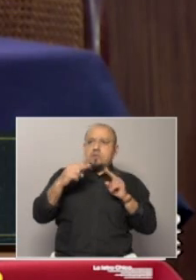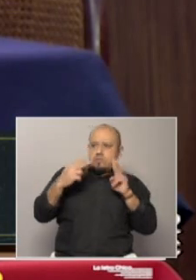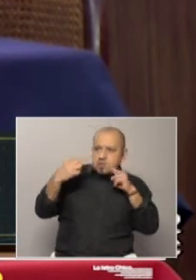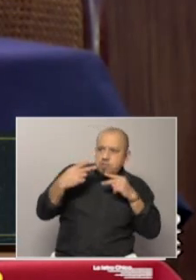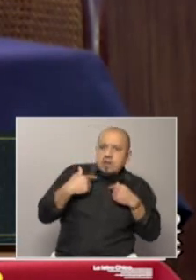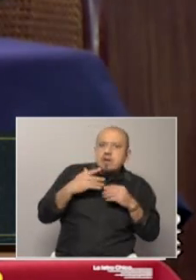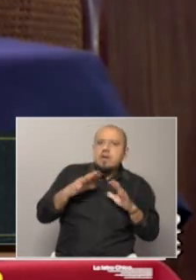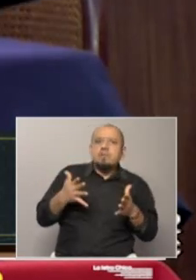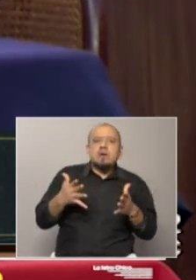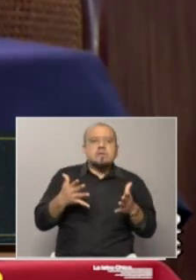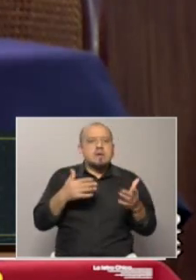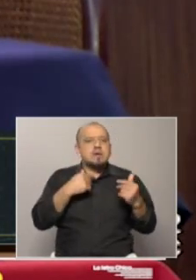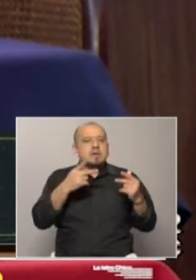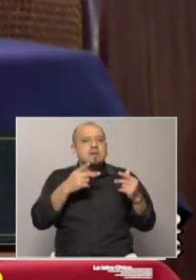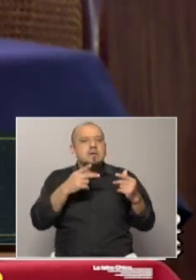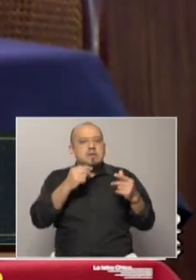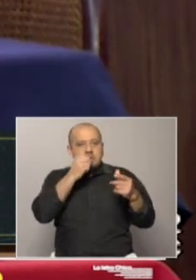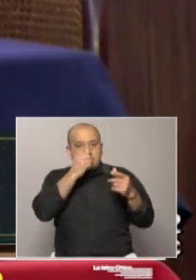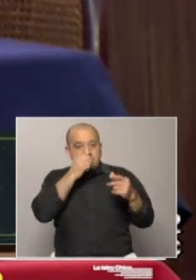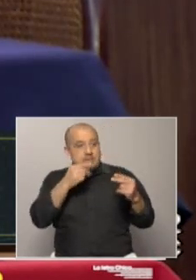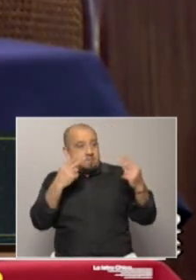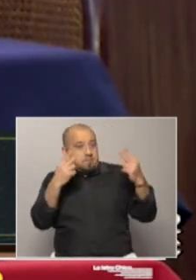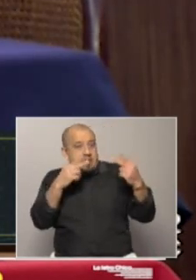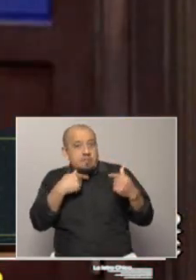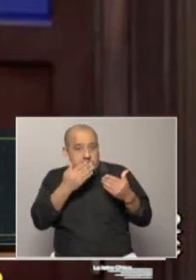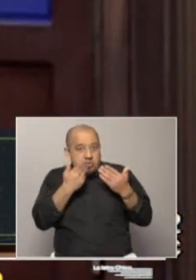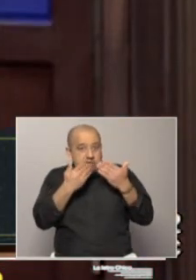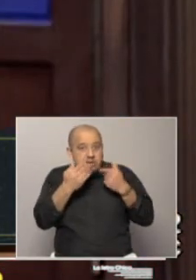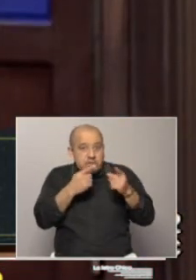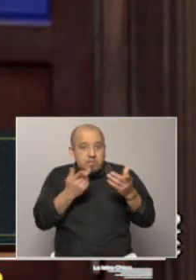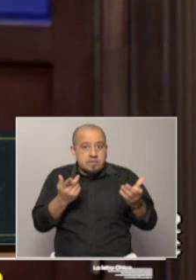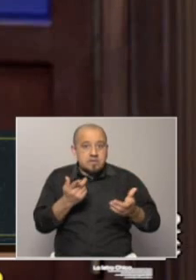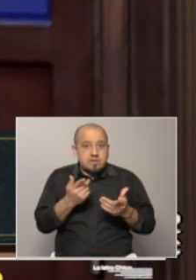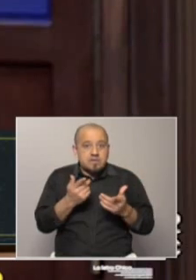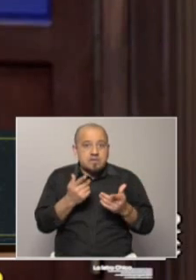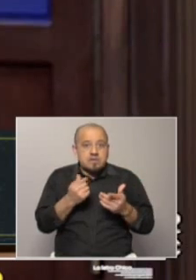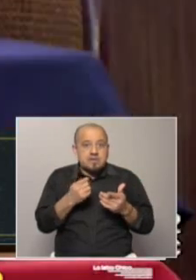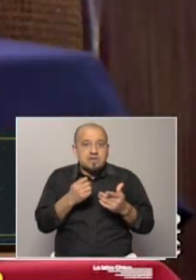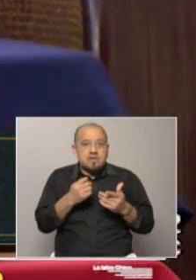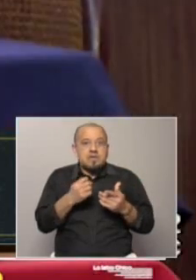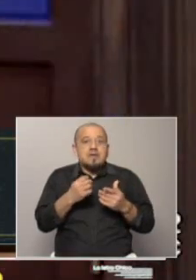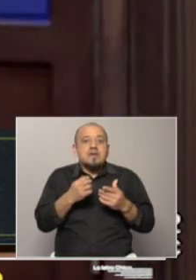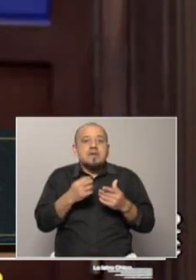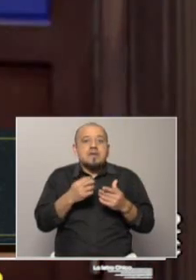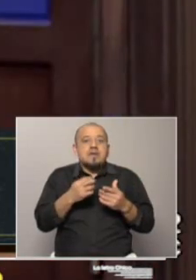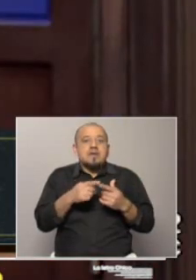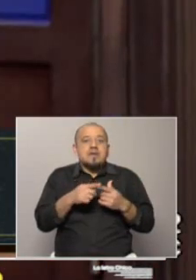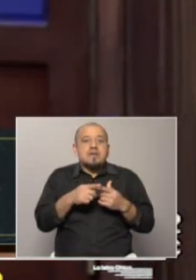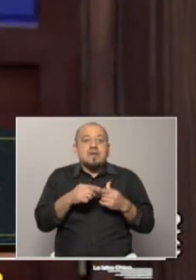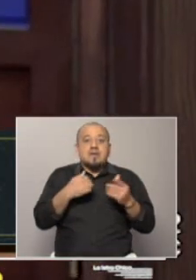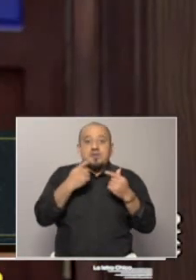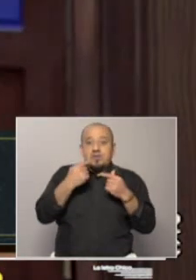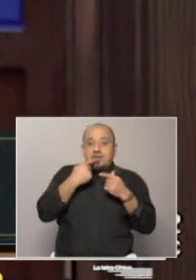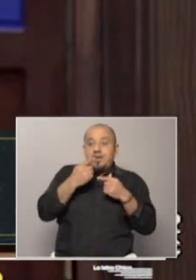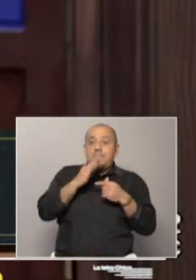te pasa, Patricia? Estoy pensando Laura, en Laura. Laura, mirame, te estoy hablando a ti. A ti te hablo. ¿En serio? Dígase, Patricia, pensé que